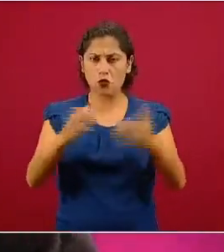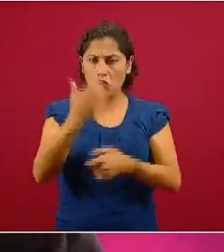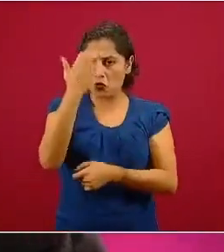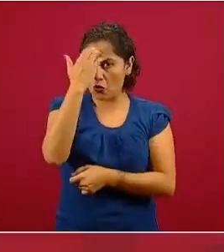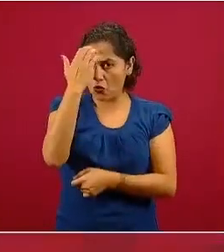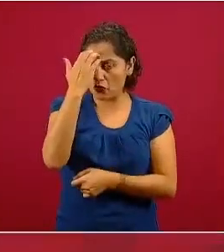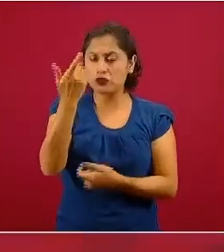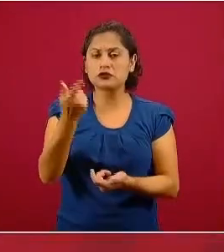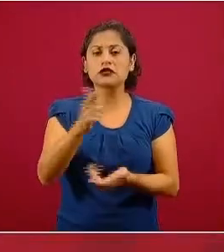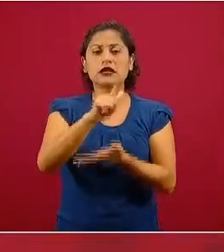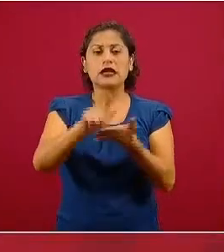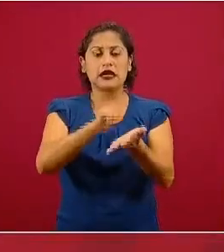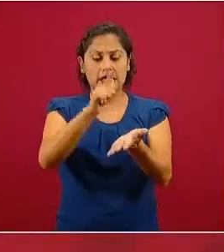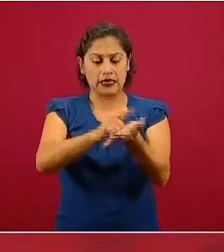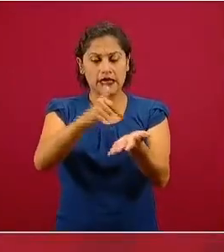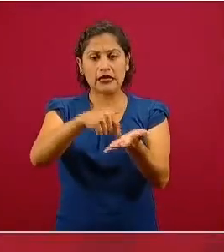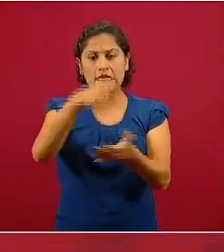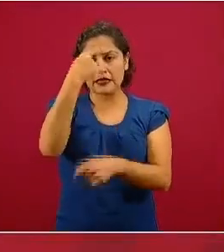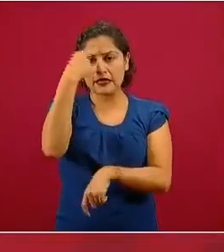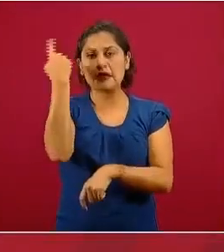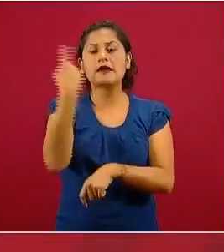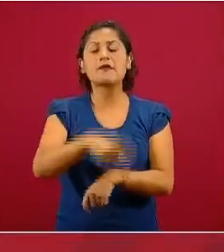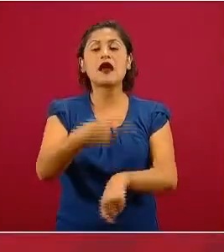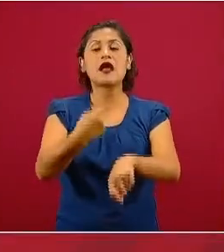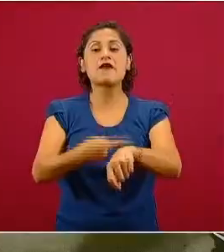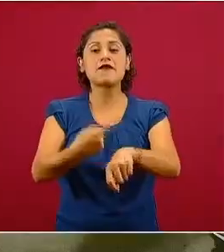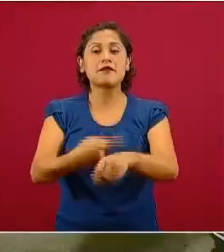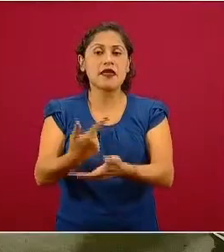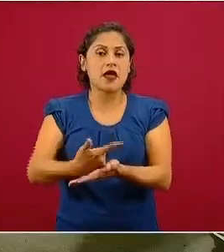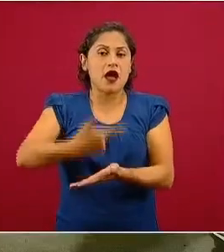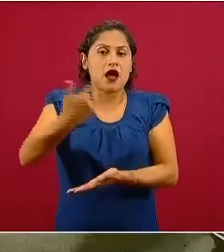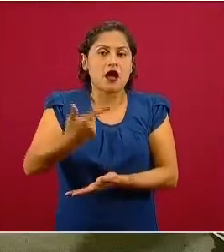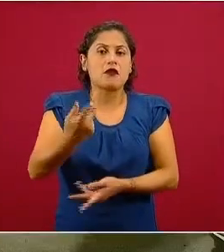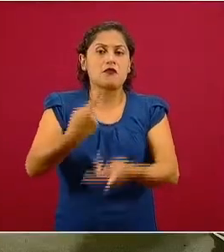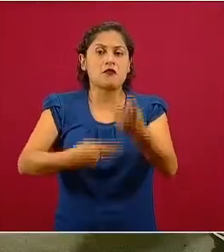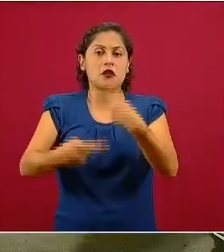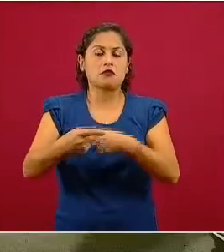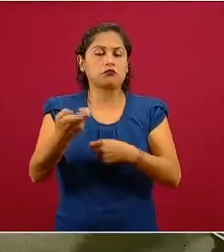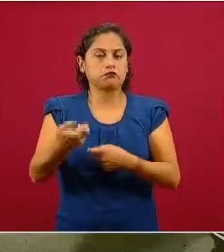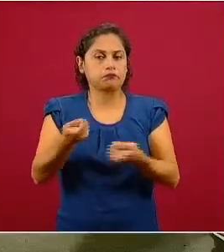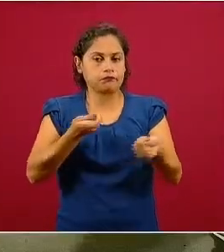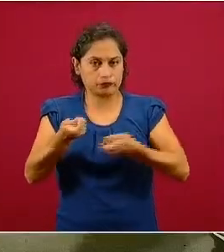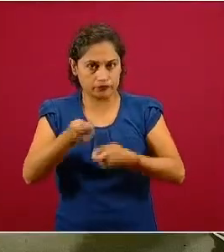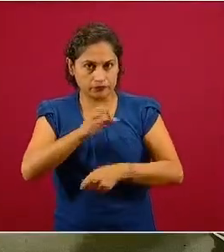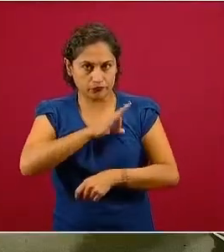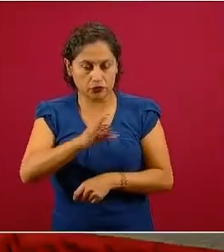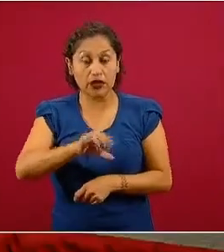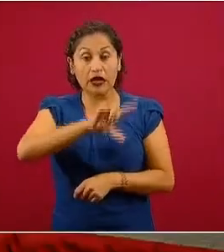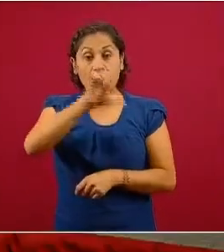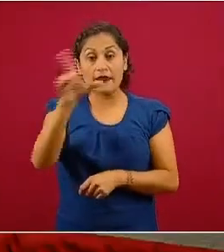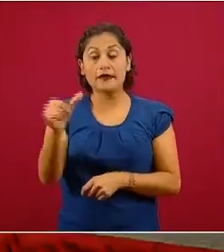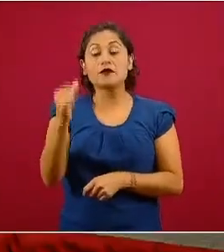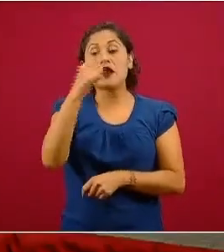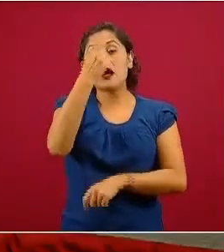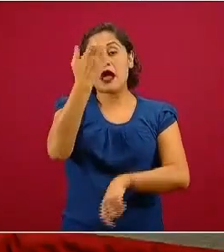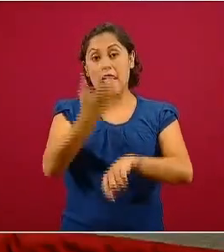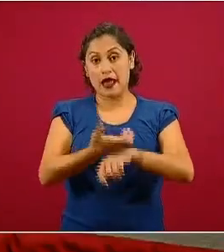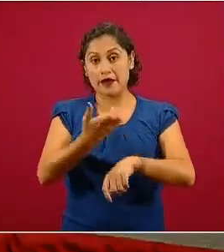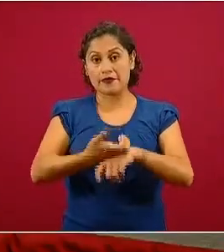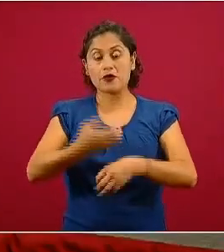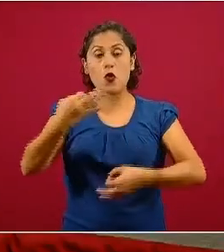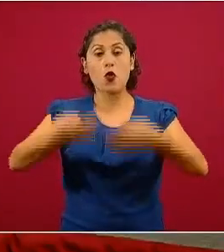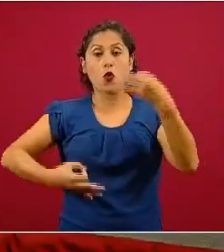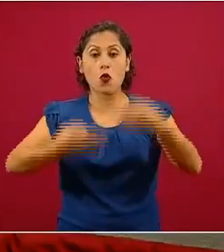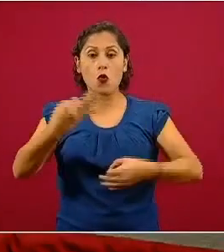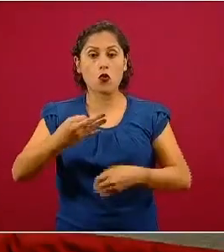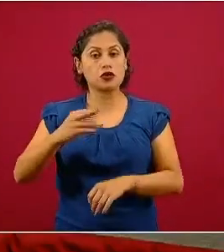el control de las enfermedades crónicas. Después hubo un juez que desafortunadamente le bloqueó la iniciativa de